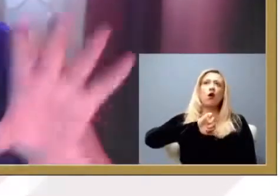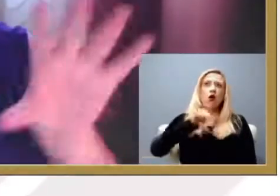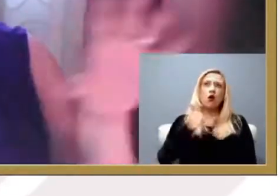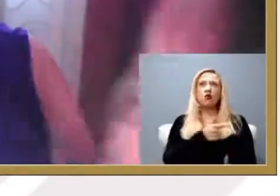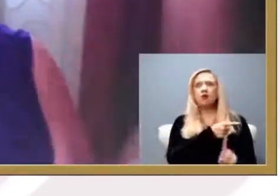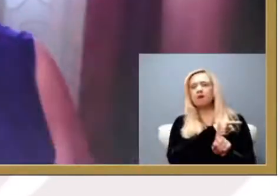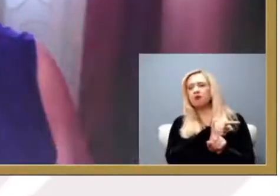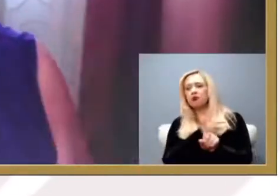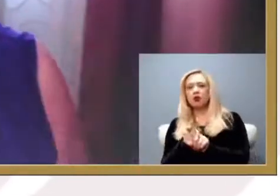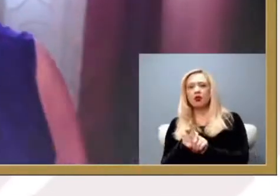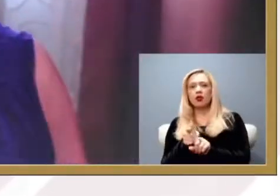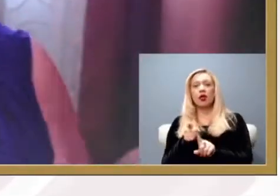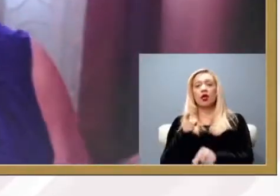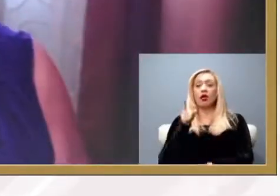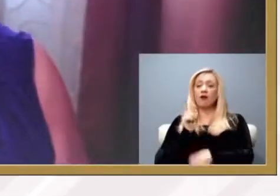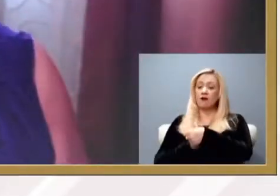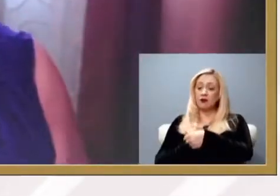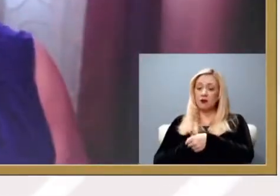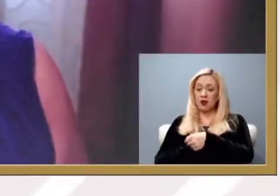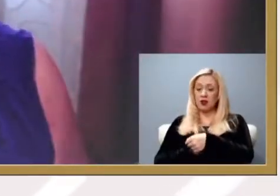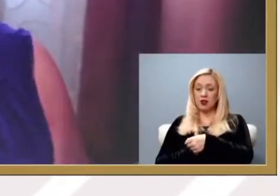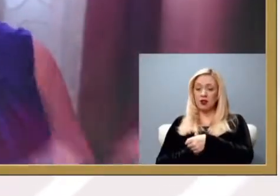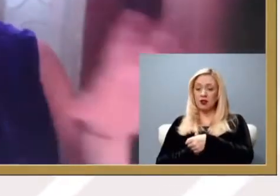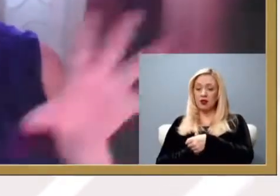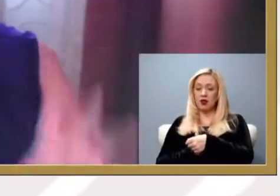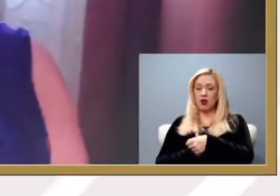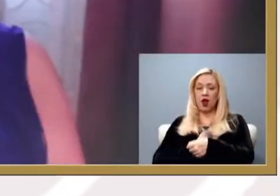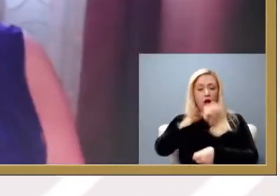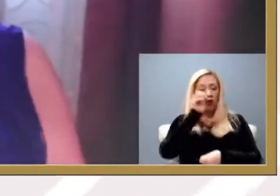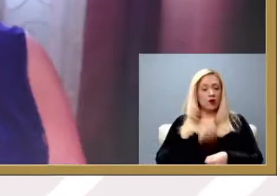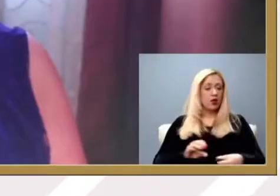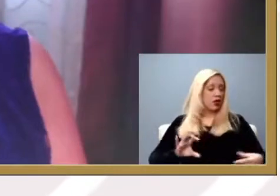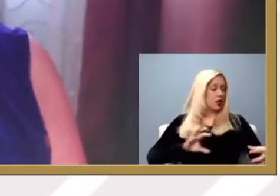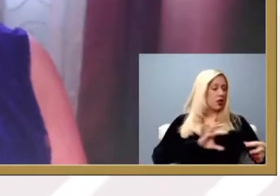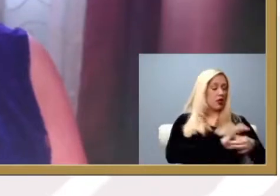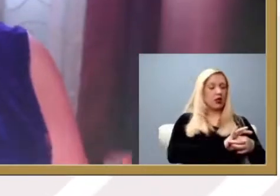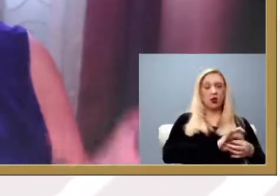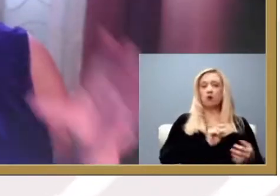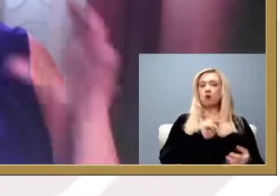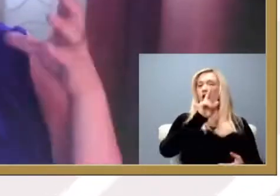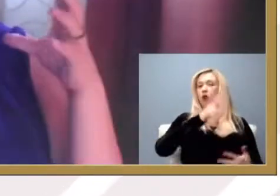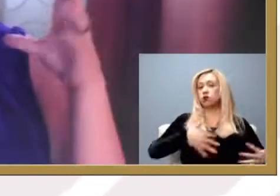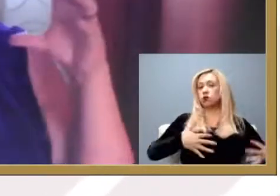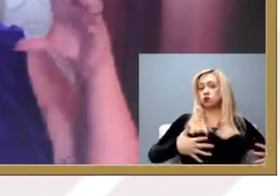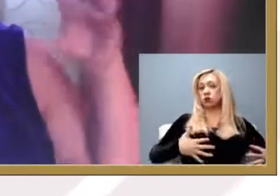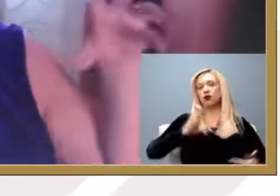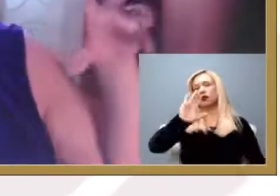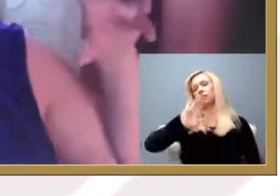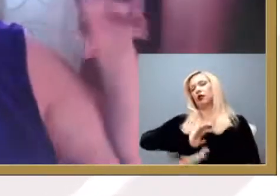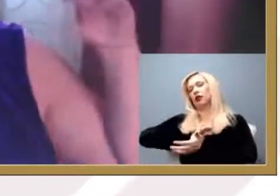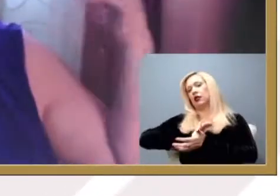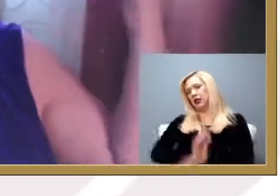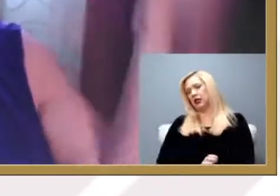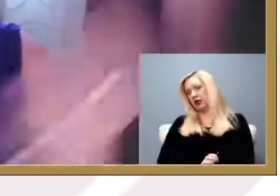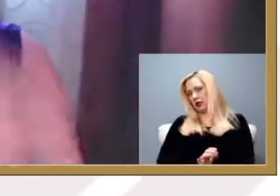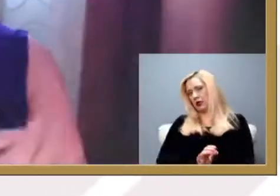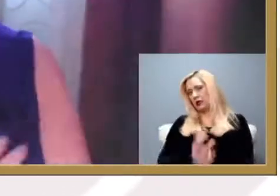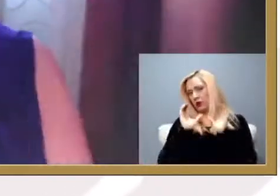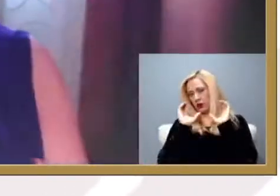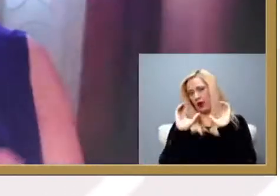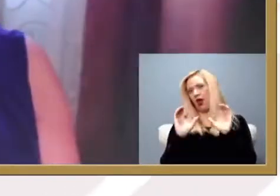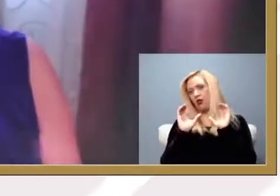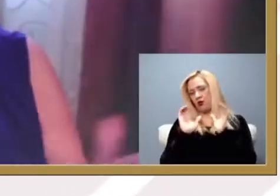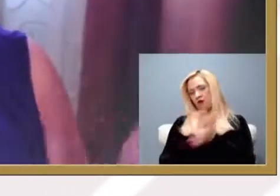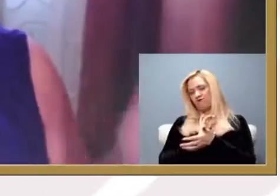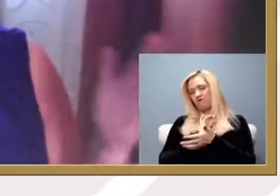qué tener una enfermedad o vivir una enfermedad tiene que ser también un asunto de discriminación? Entonces creo que hay muchos temas, muchas cosas que se cruzan